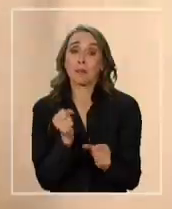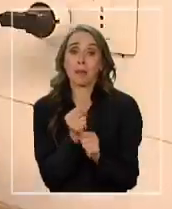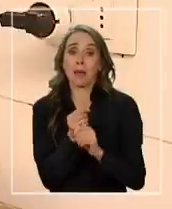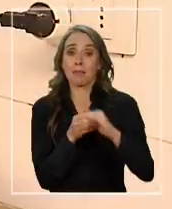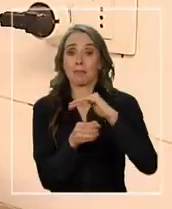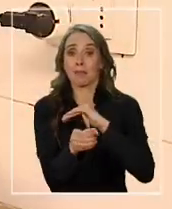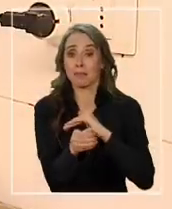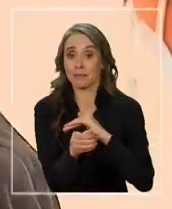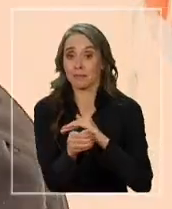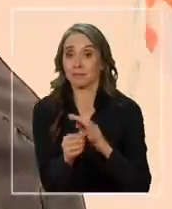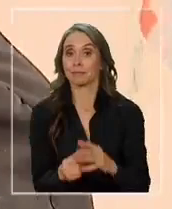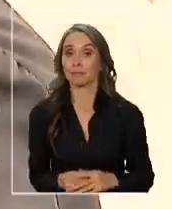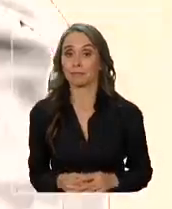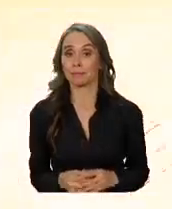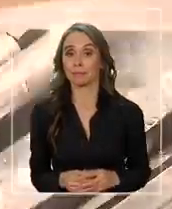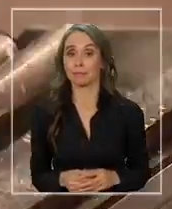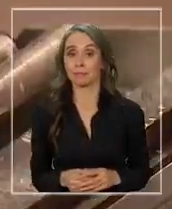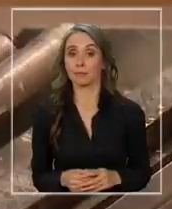laboral.